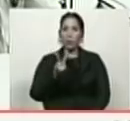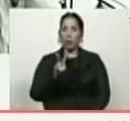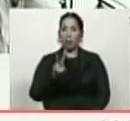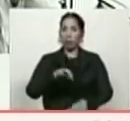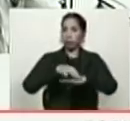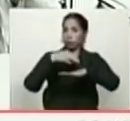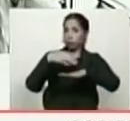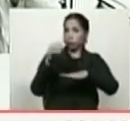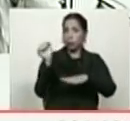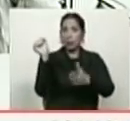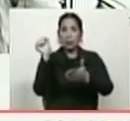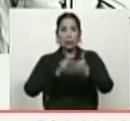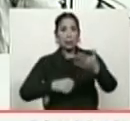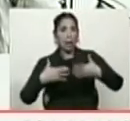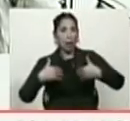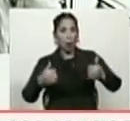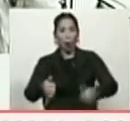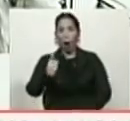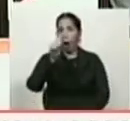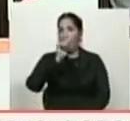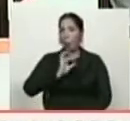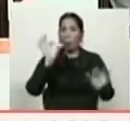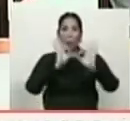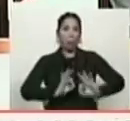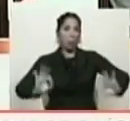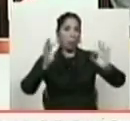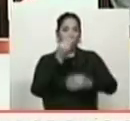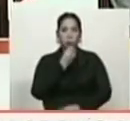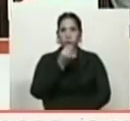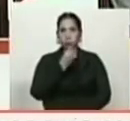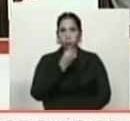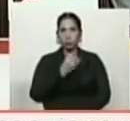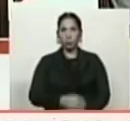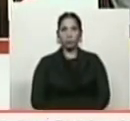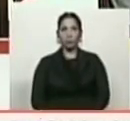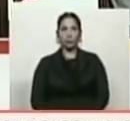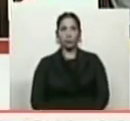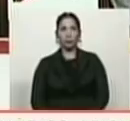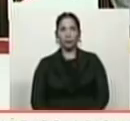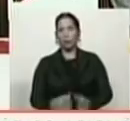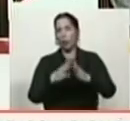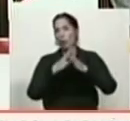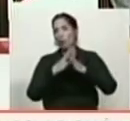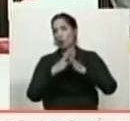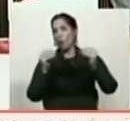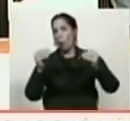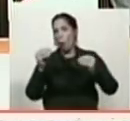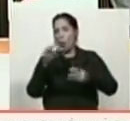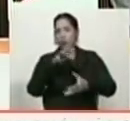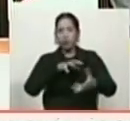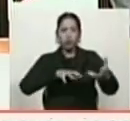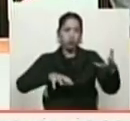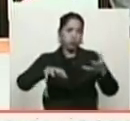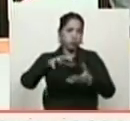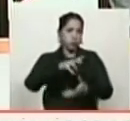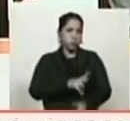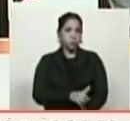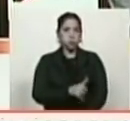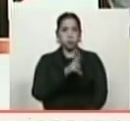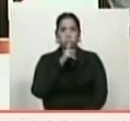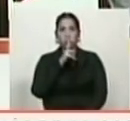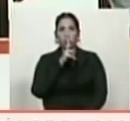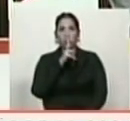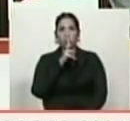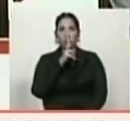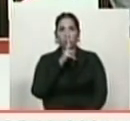sin agua, sin alimentos, sin parar mientes en todo el daño que estaban provocando, porque